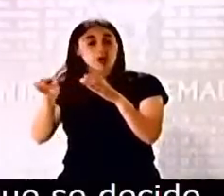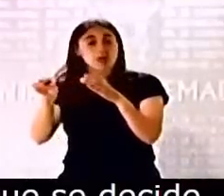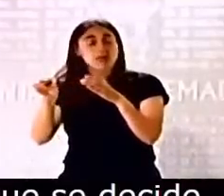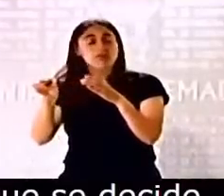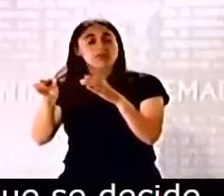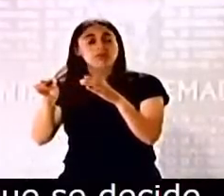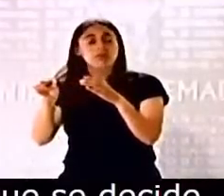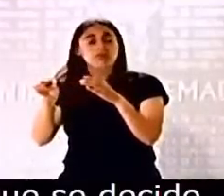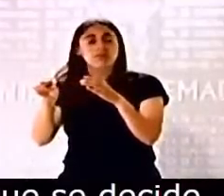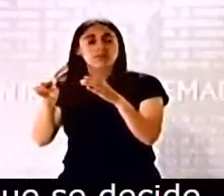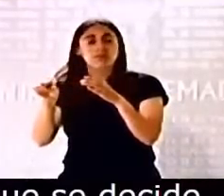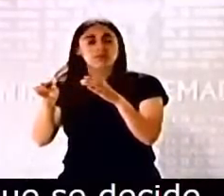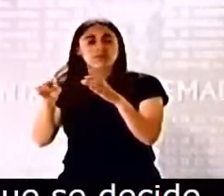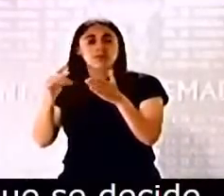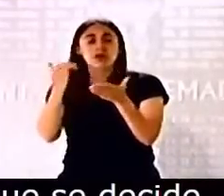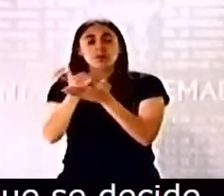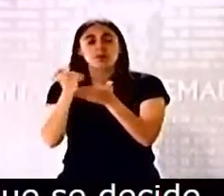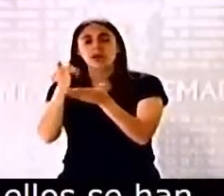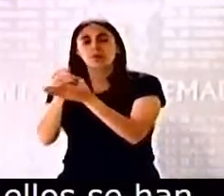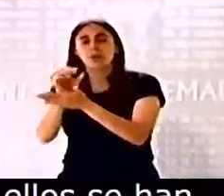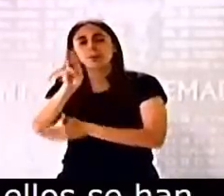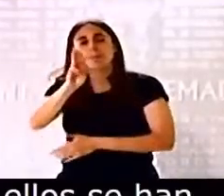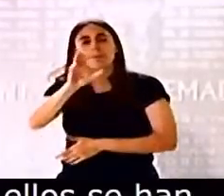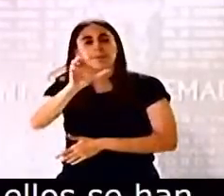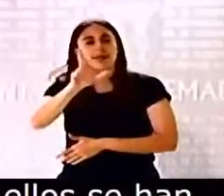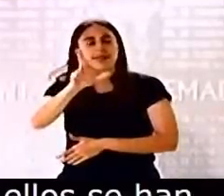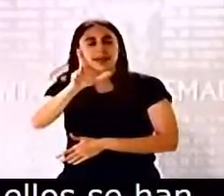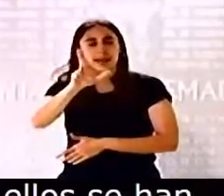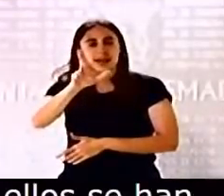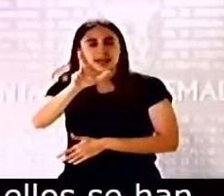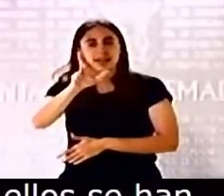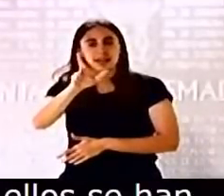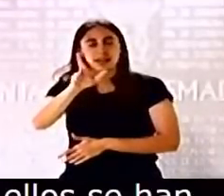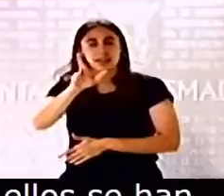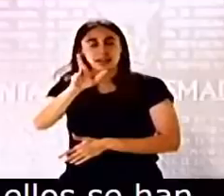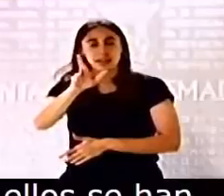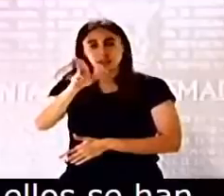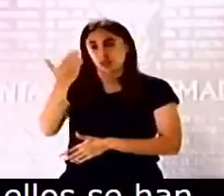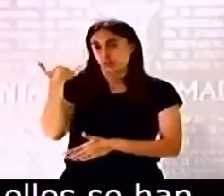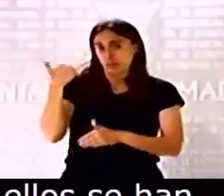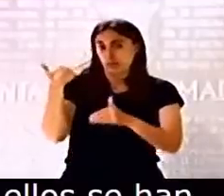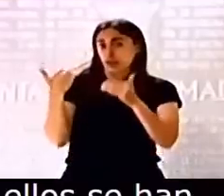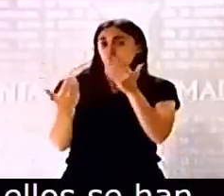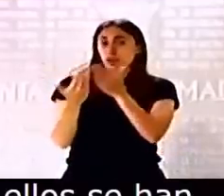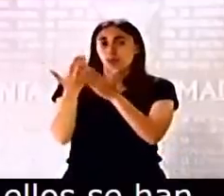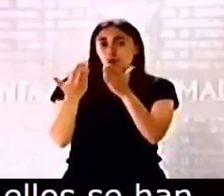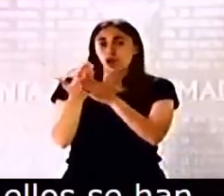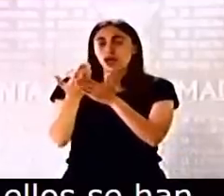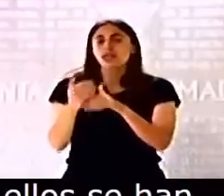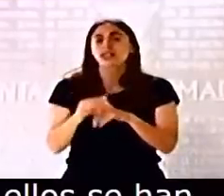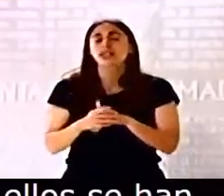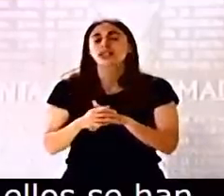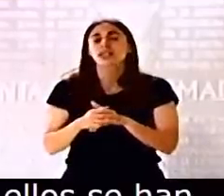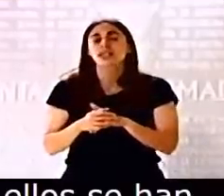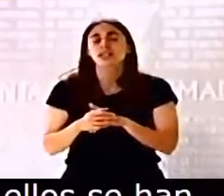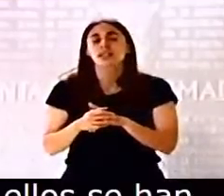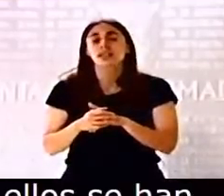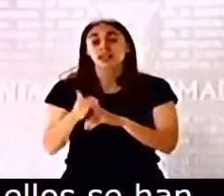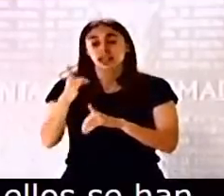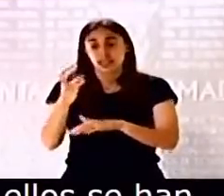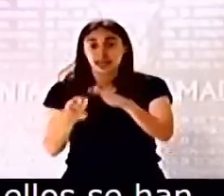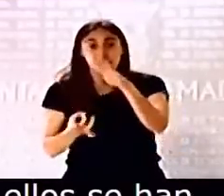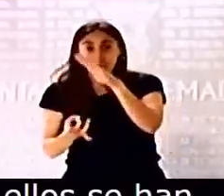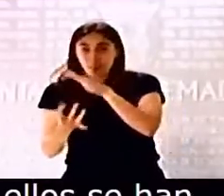se han realizado pruebas PCR en los últimos días y este brote